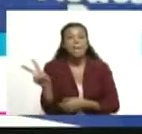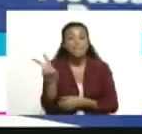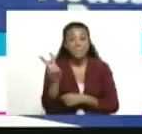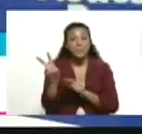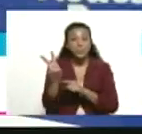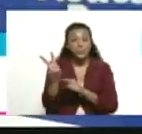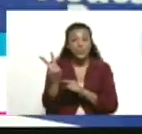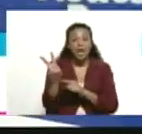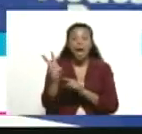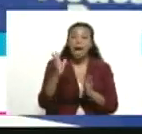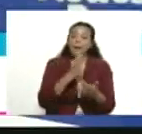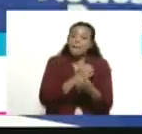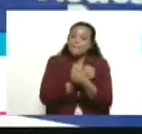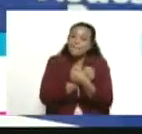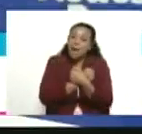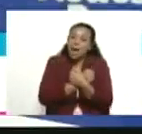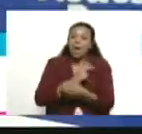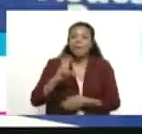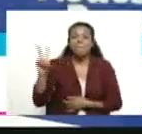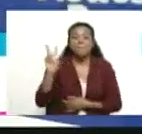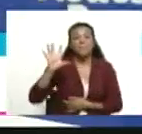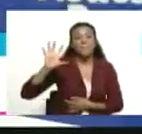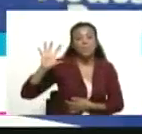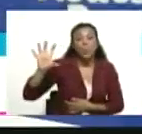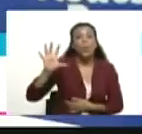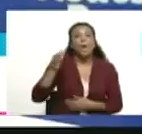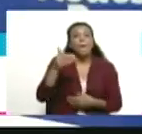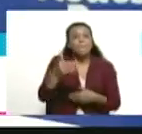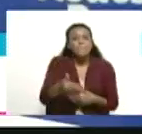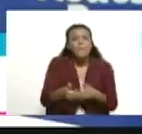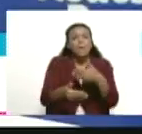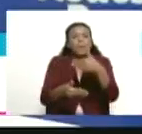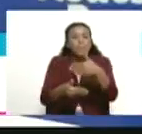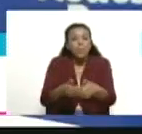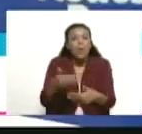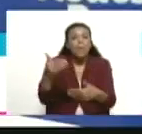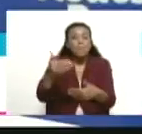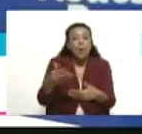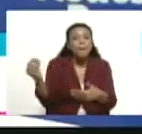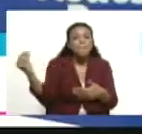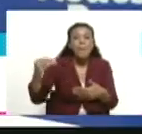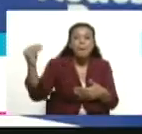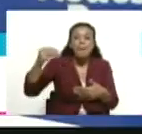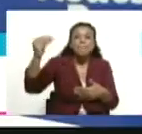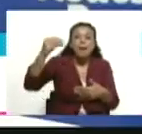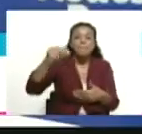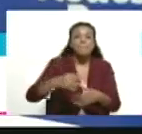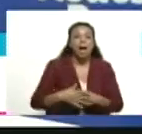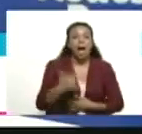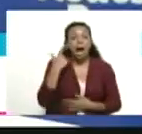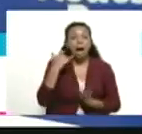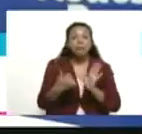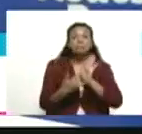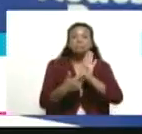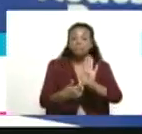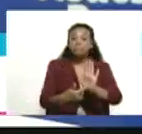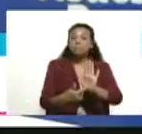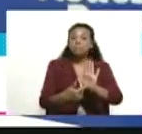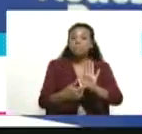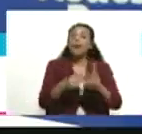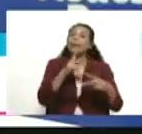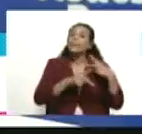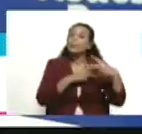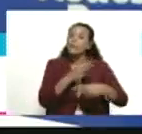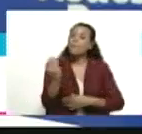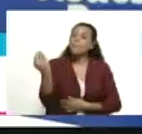Venezuela, amada y querida. Poco a poco vamos lejos y tenemos un consenso. Hay que